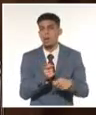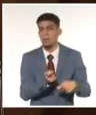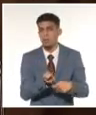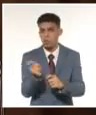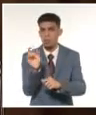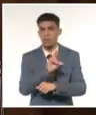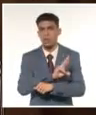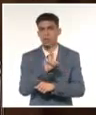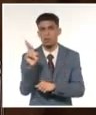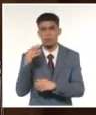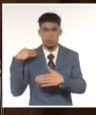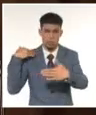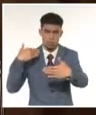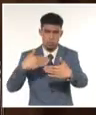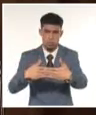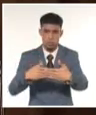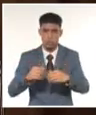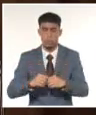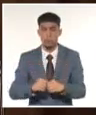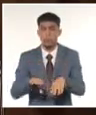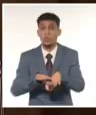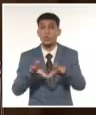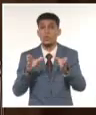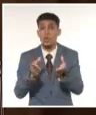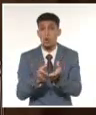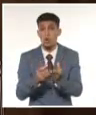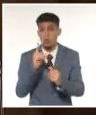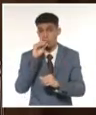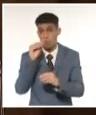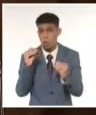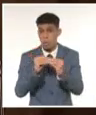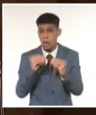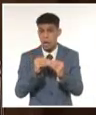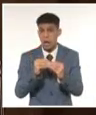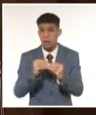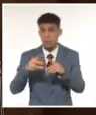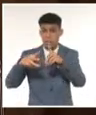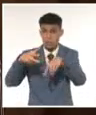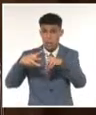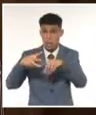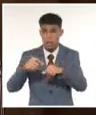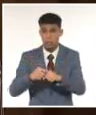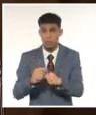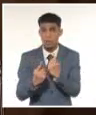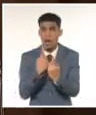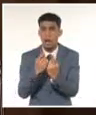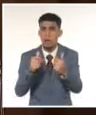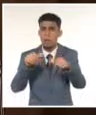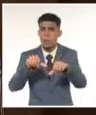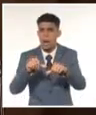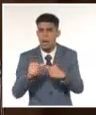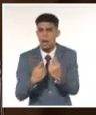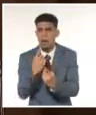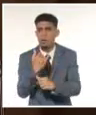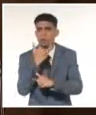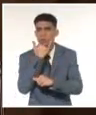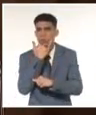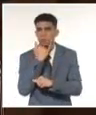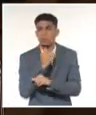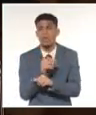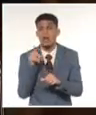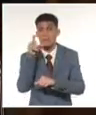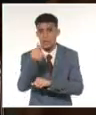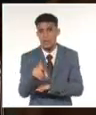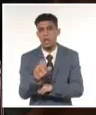inicios. Todo lo que se aparte de esos tres elementos, toda conducta que termine afectándolo, torcerá el